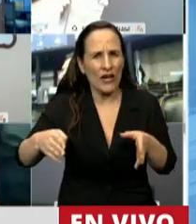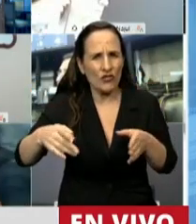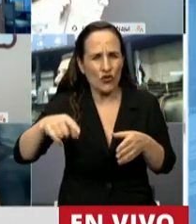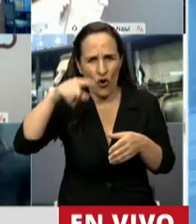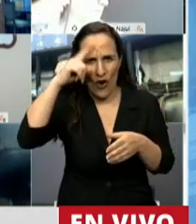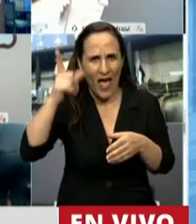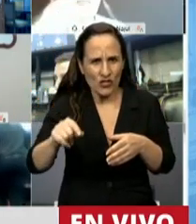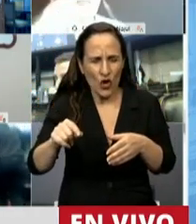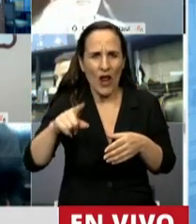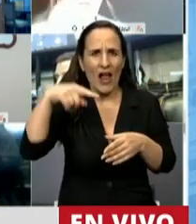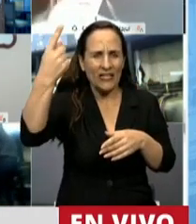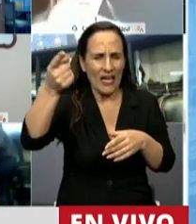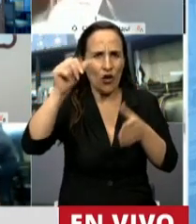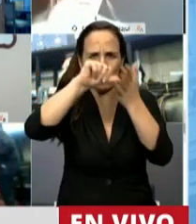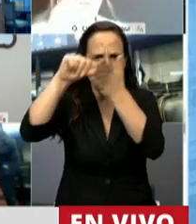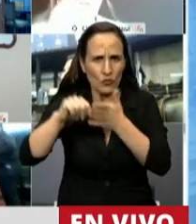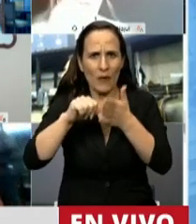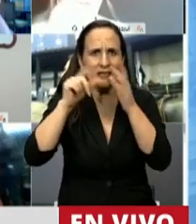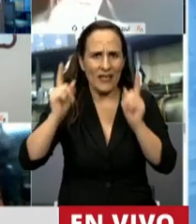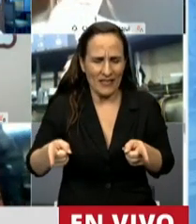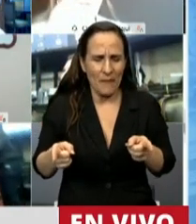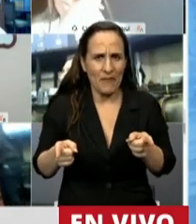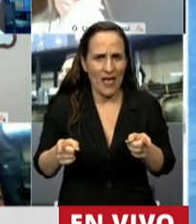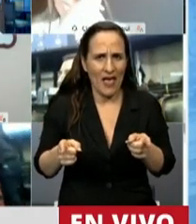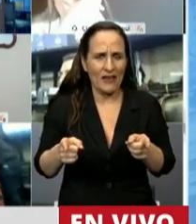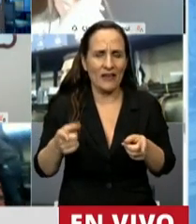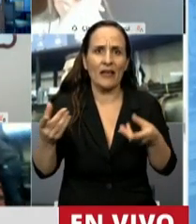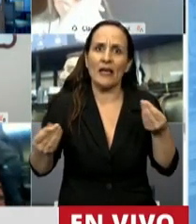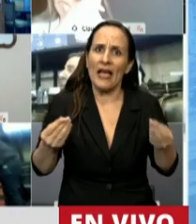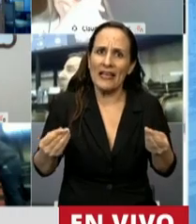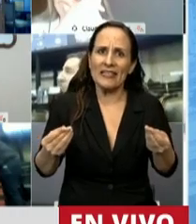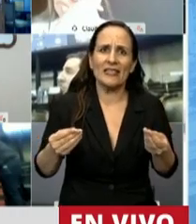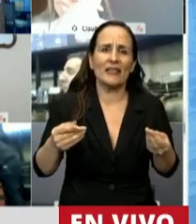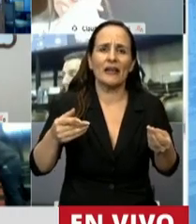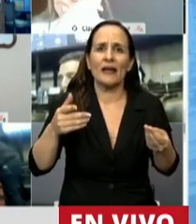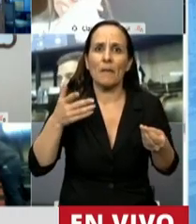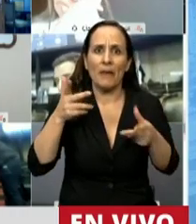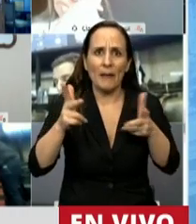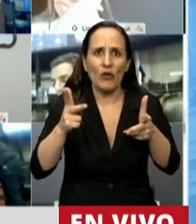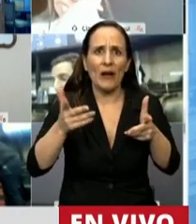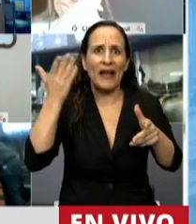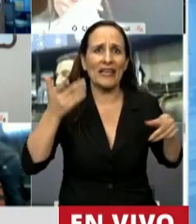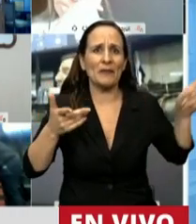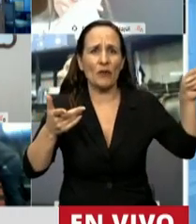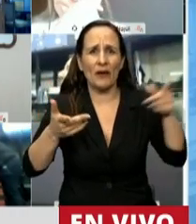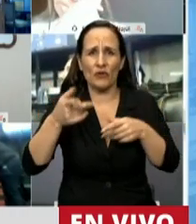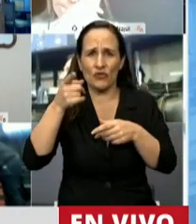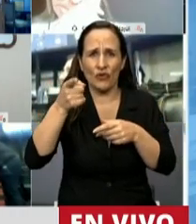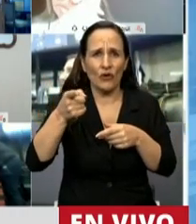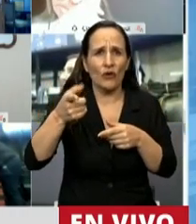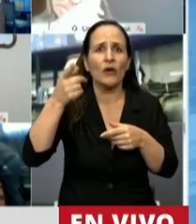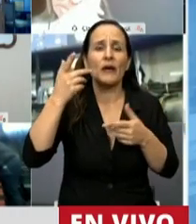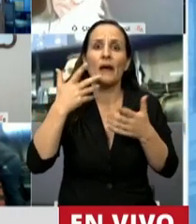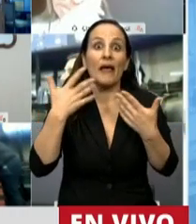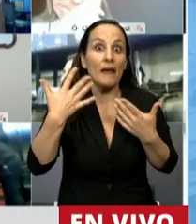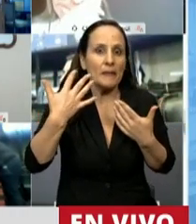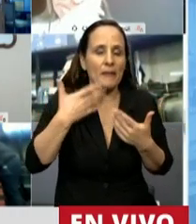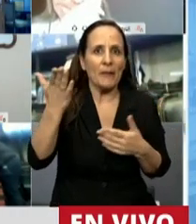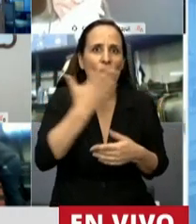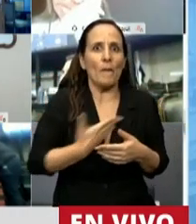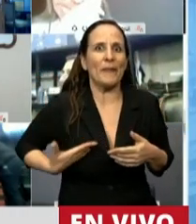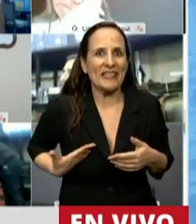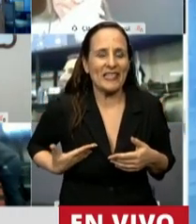organismos internacionales y en cualquier otro lugar en donde dejamos un espacio para poder hablar. No nos podemos quedar callados, señor presidente, ante